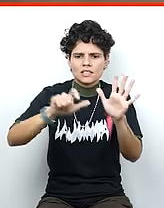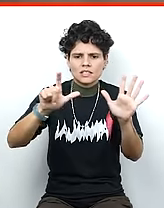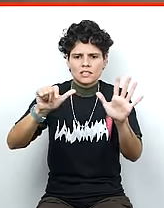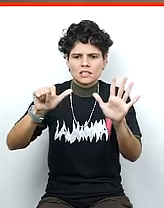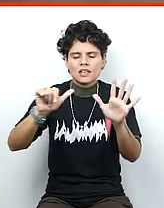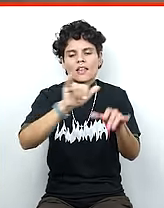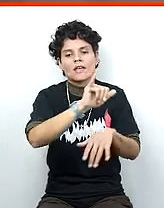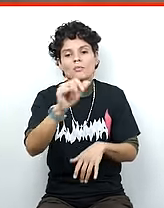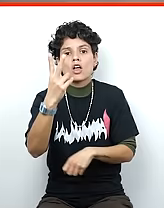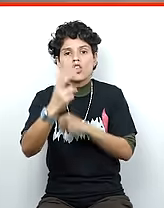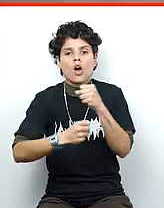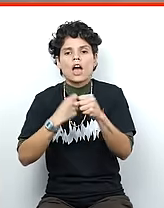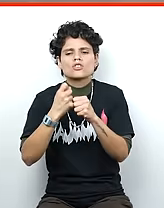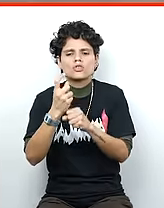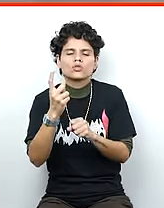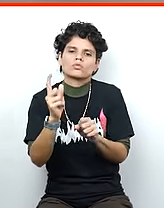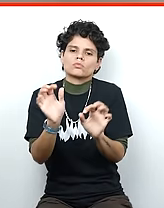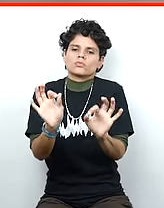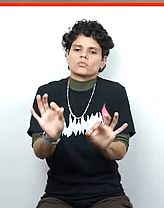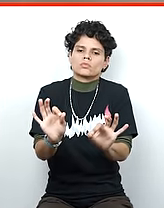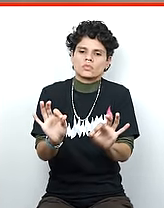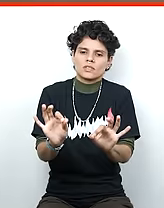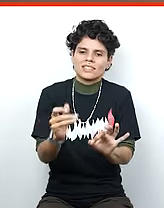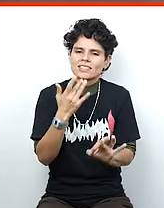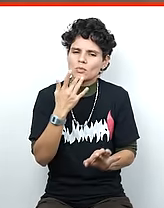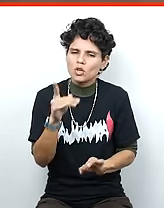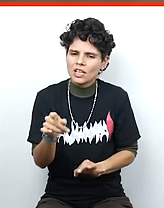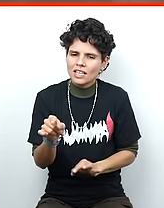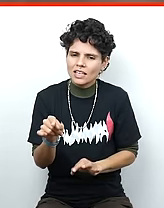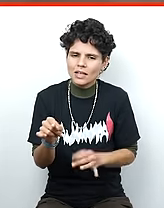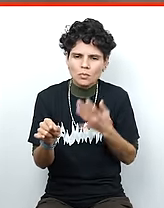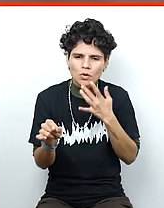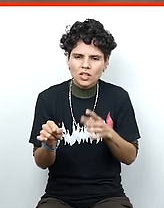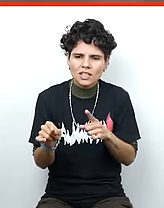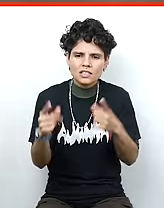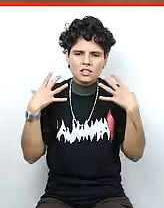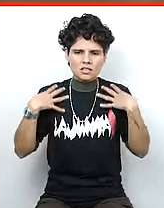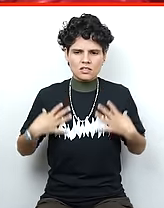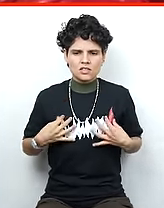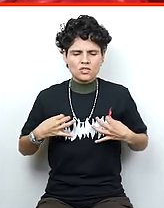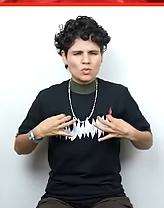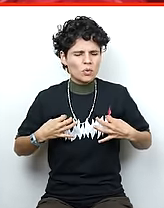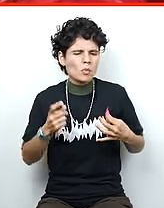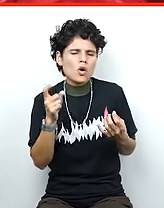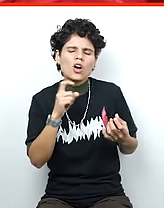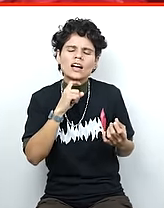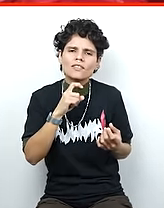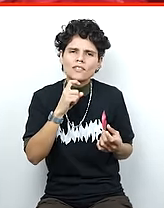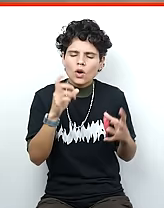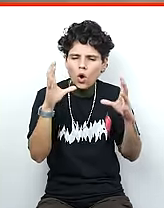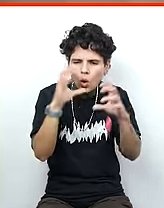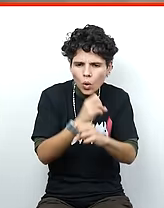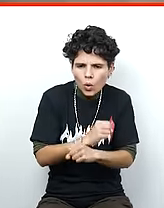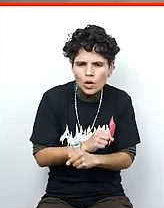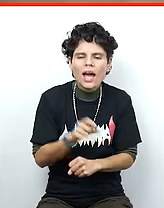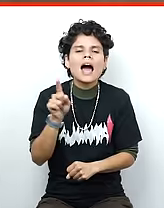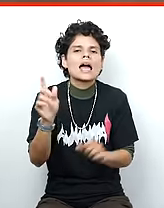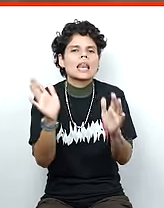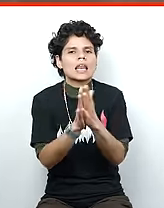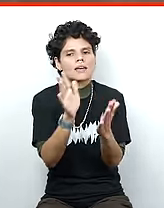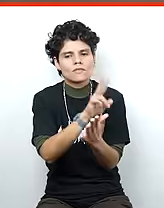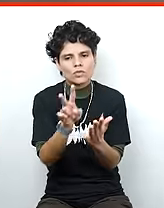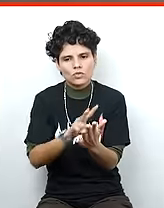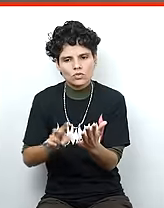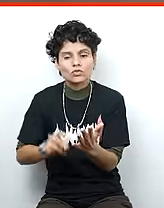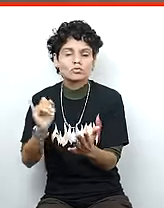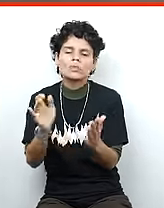seis, siete meses. Y salí con probatoria de 2 años. ¿Y ese traje naranja y todo? Sí, no, ese era traje como beige. Era raro, como beige oscuro. ¿Ahí viste el libro? Ahí